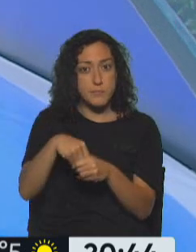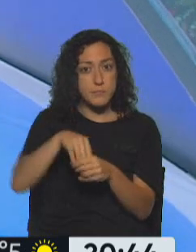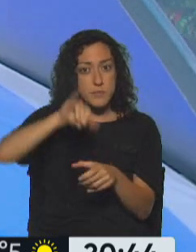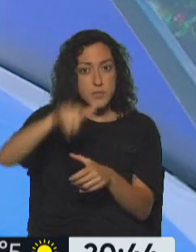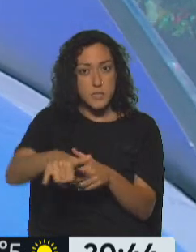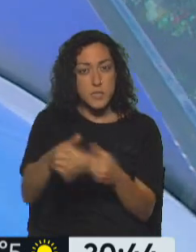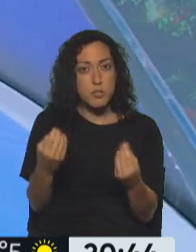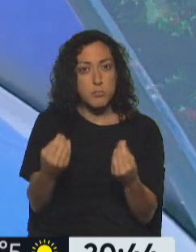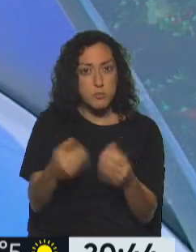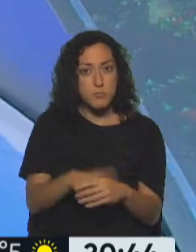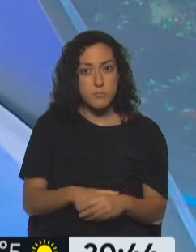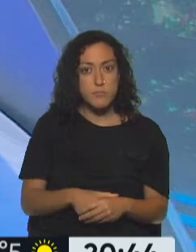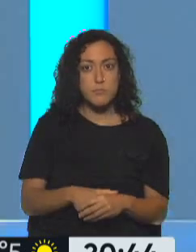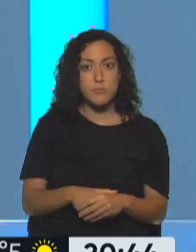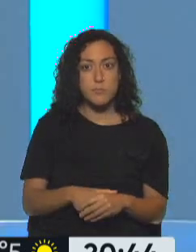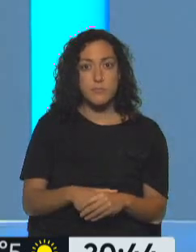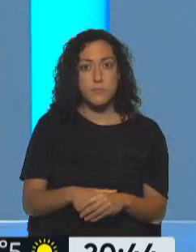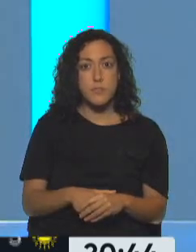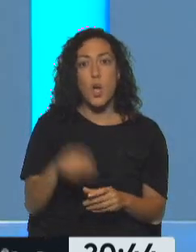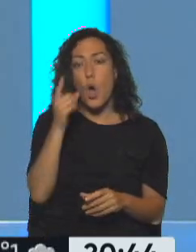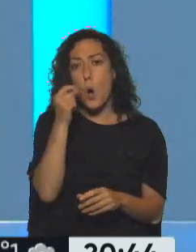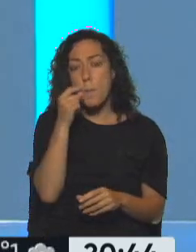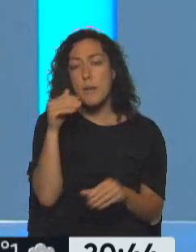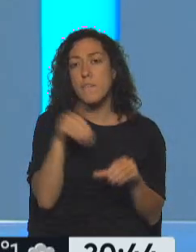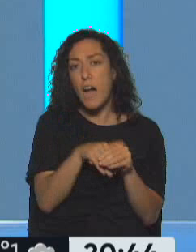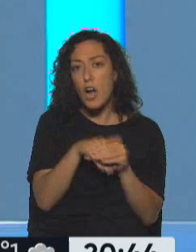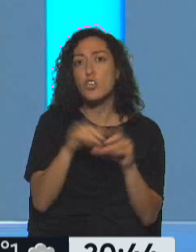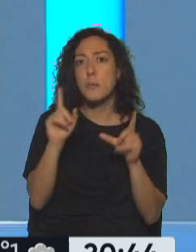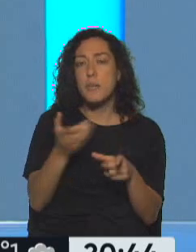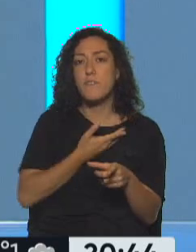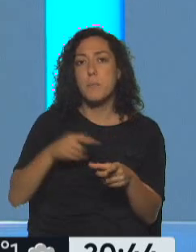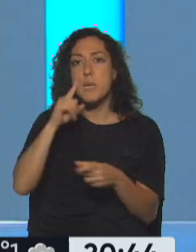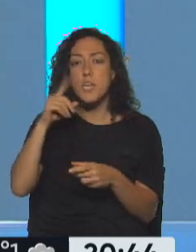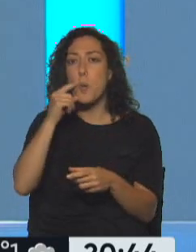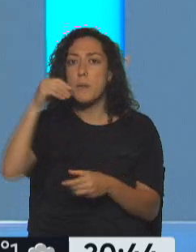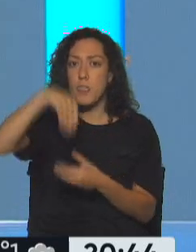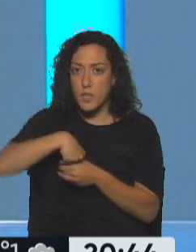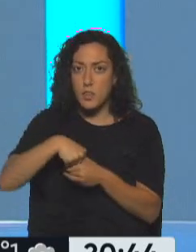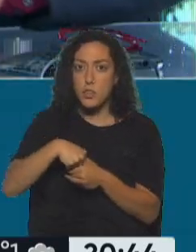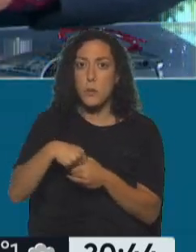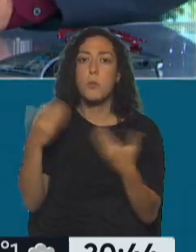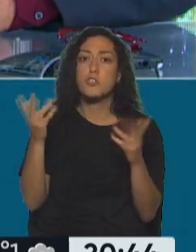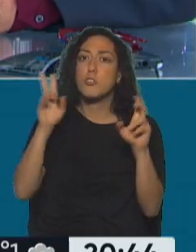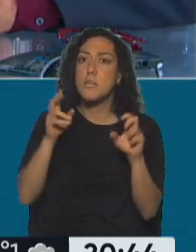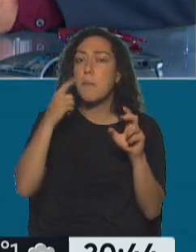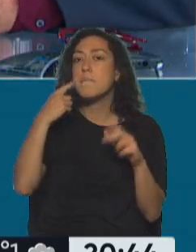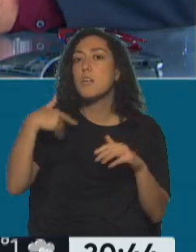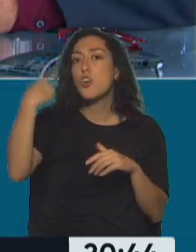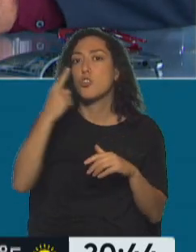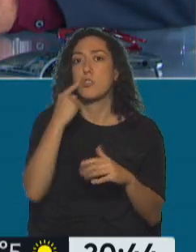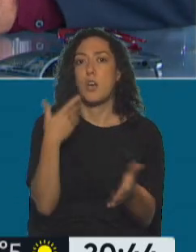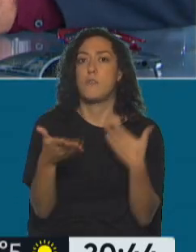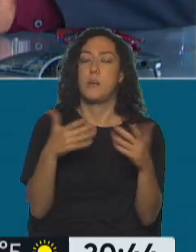del... Es un hombre de los bancos y un hombre del Fondo Monetario Internacional, te diría. Por eso te dejo el tema para atención, tratar otro